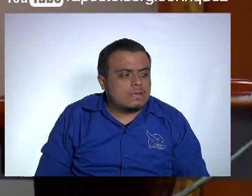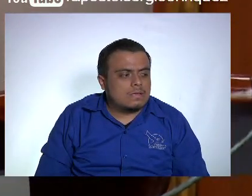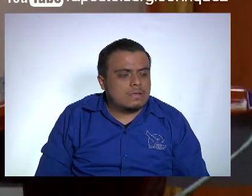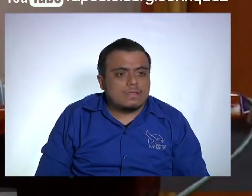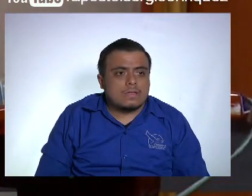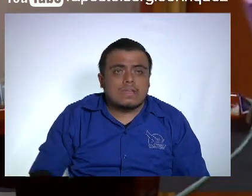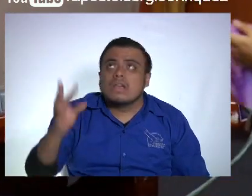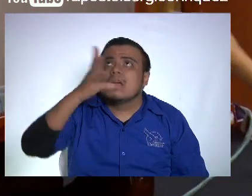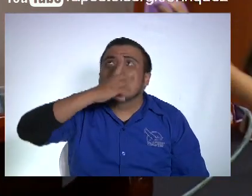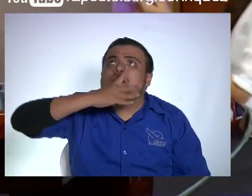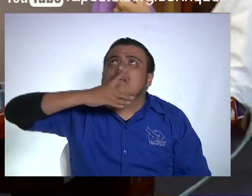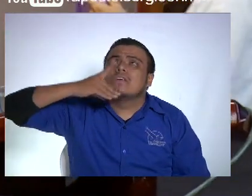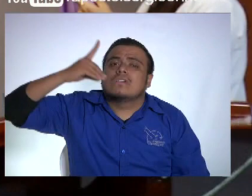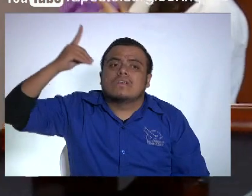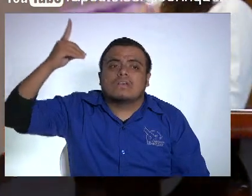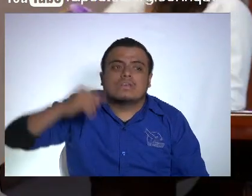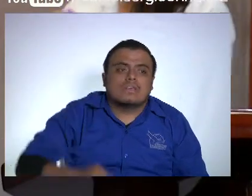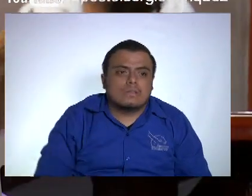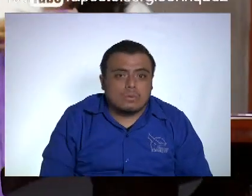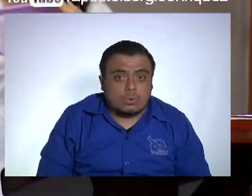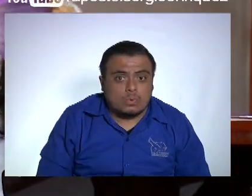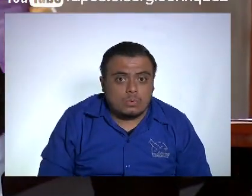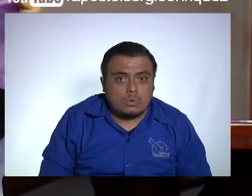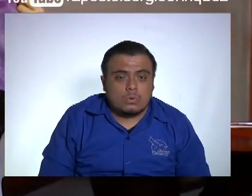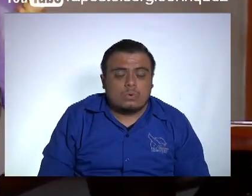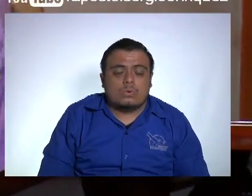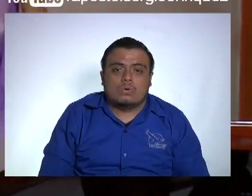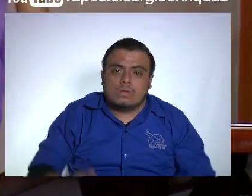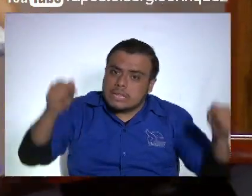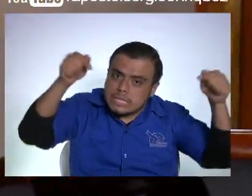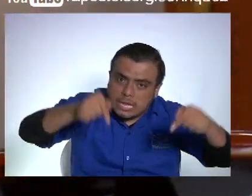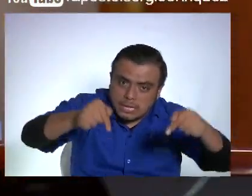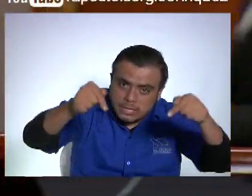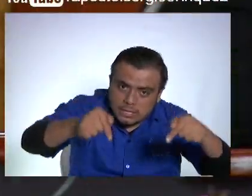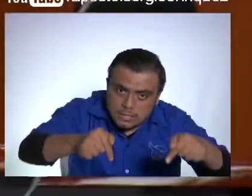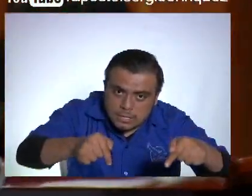Dios está en medio de nosotros. Míreme, hermano,